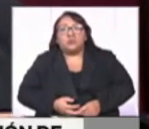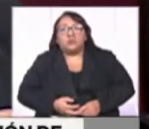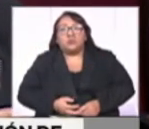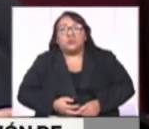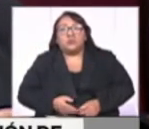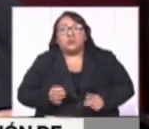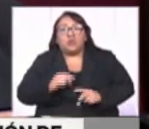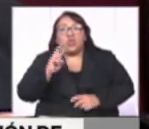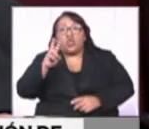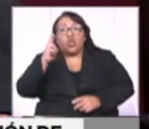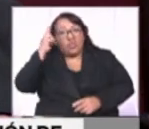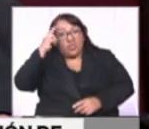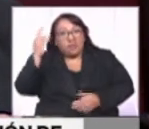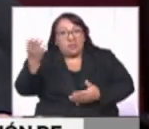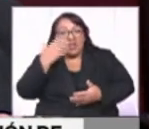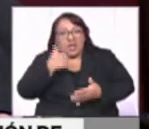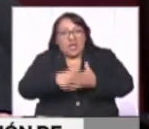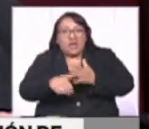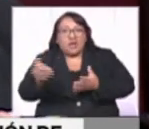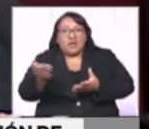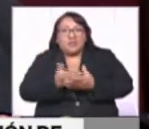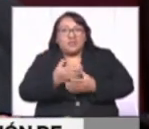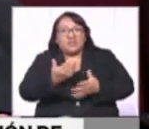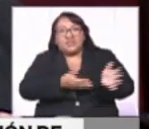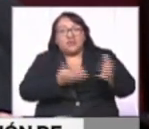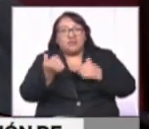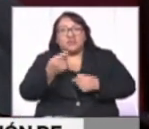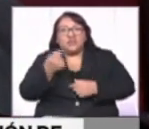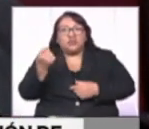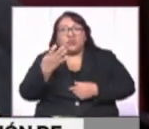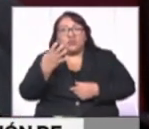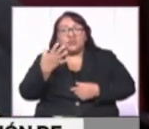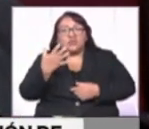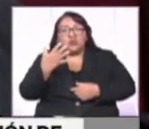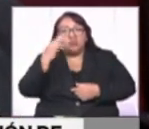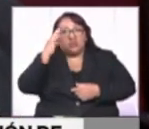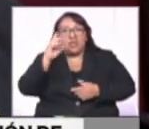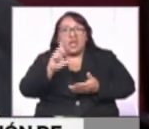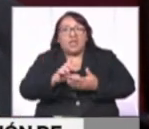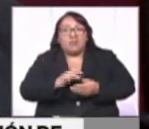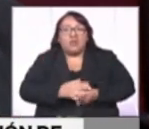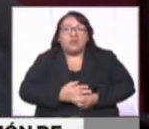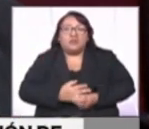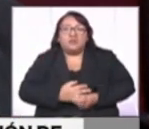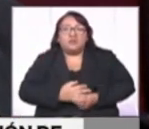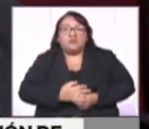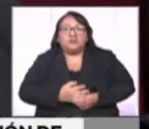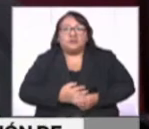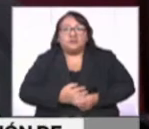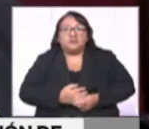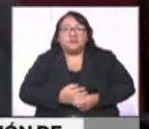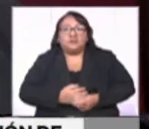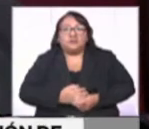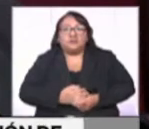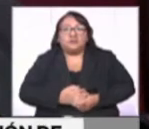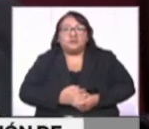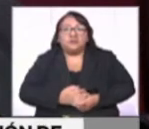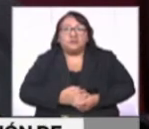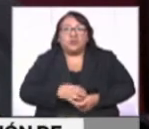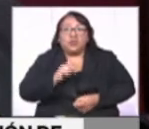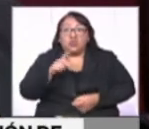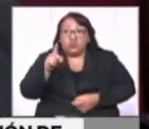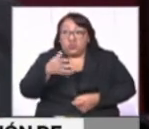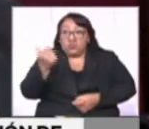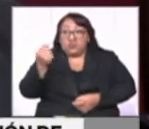2 días después que me envía la carta, se lleva 145 policías a Lima, con viáticos inclusive. Le dije, si usted se